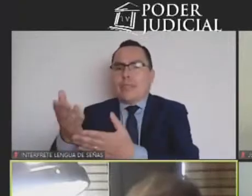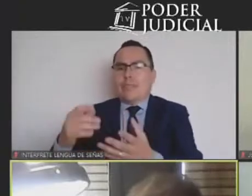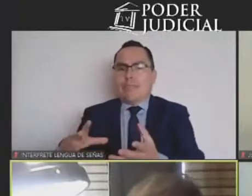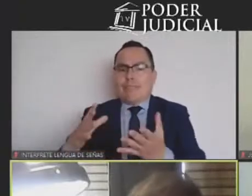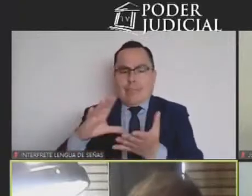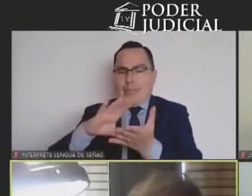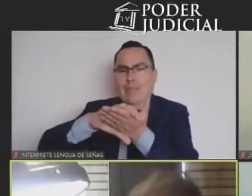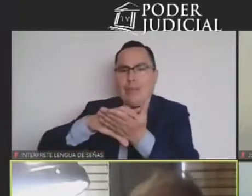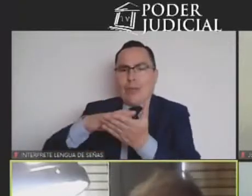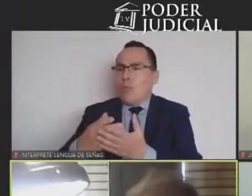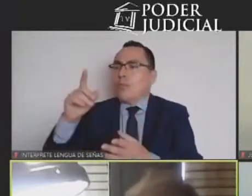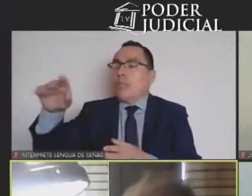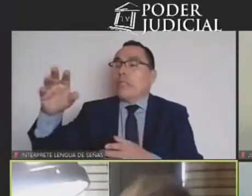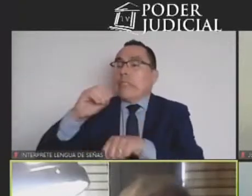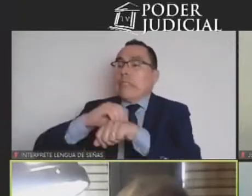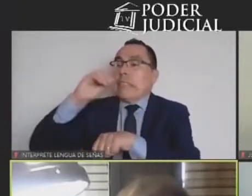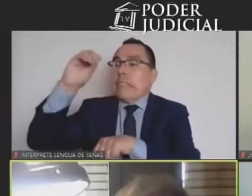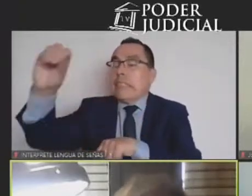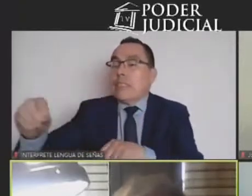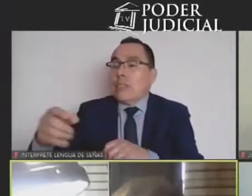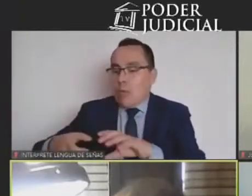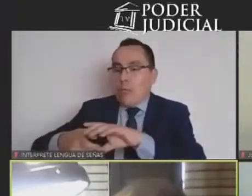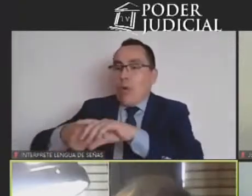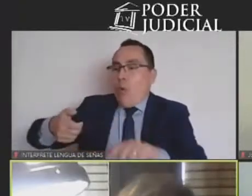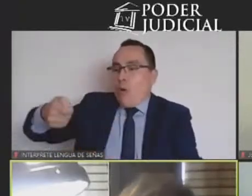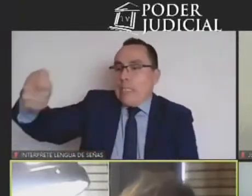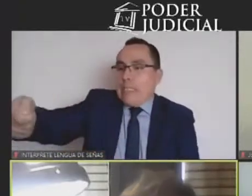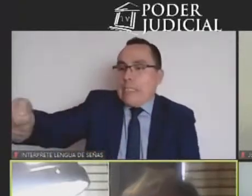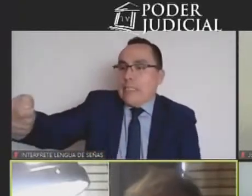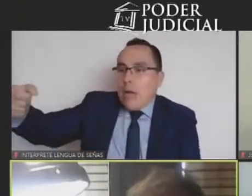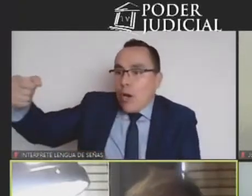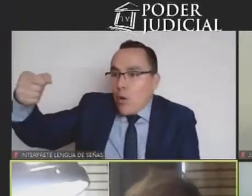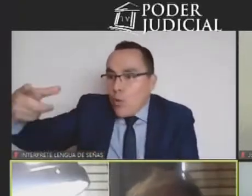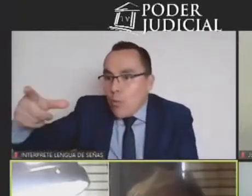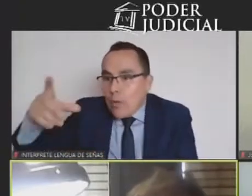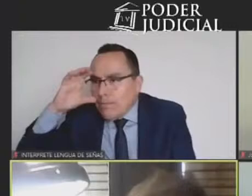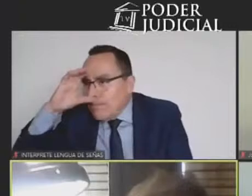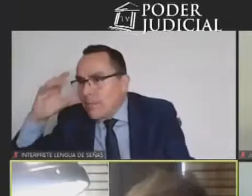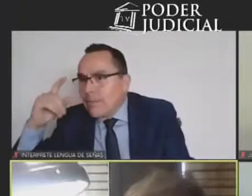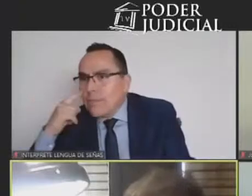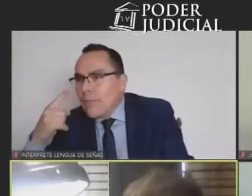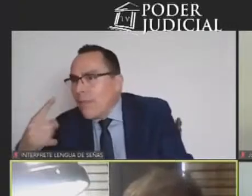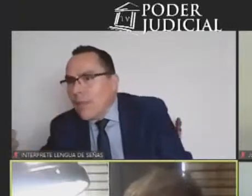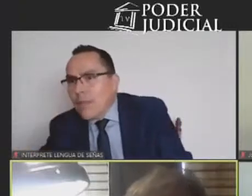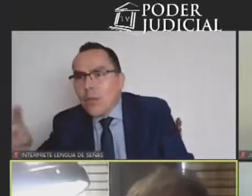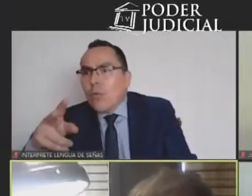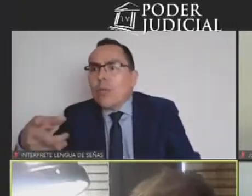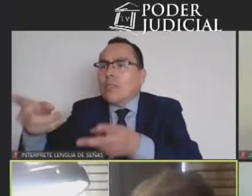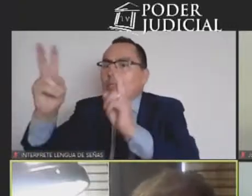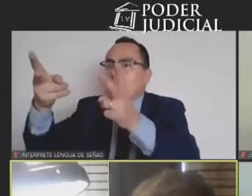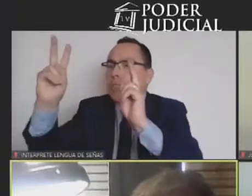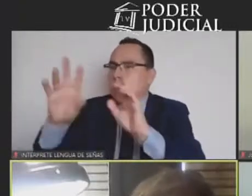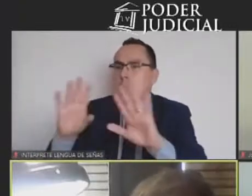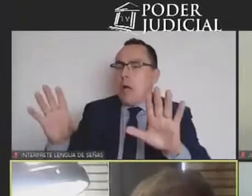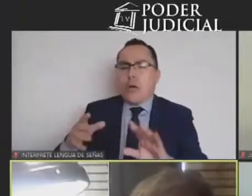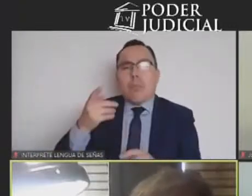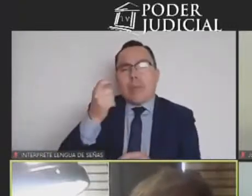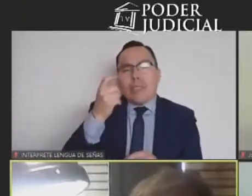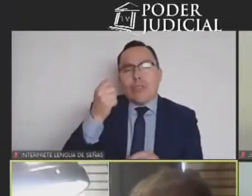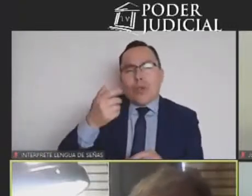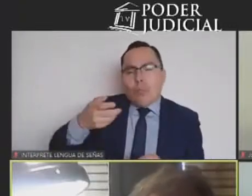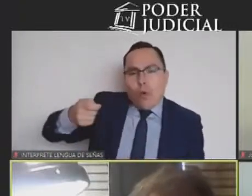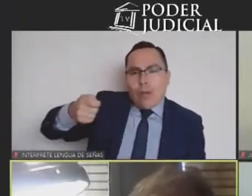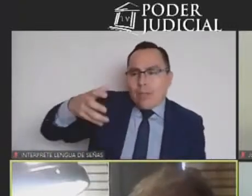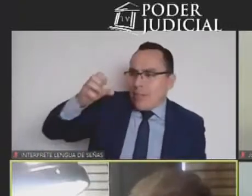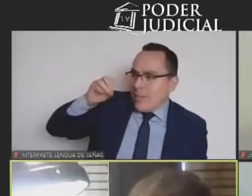ya simplemente una linterna para poder alumbrar, para alumbrar qué cosa, cuáles son sus derechos, porque los derechos muchas veces se